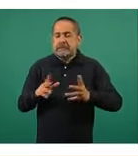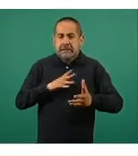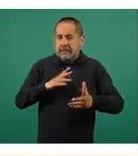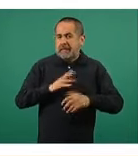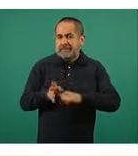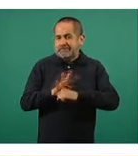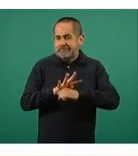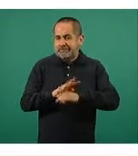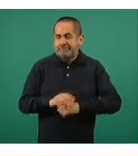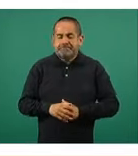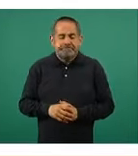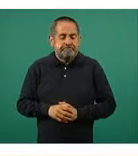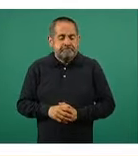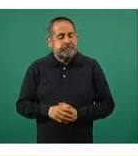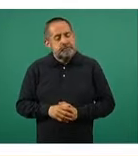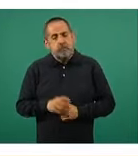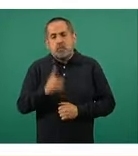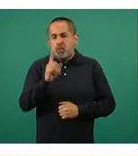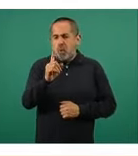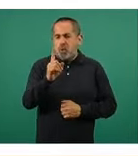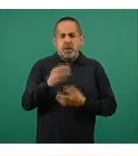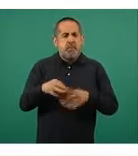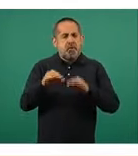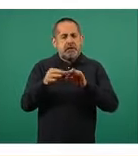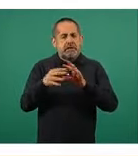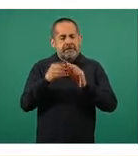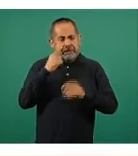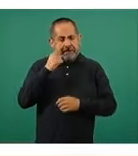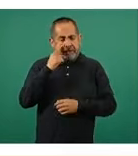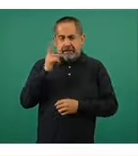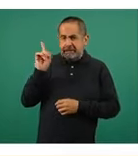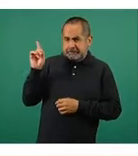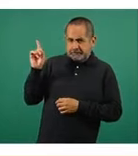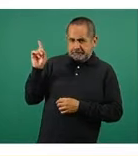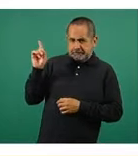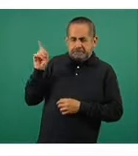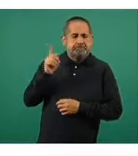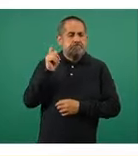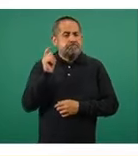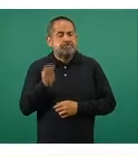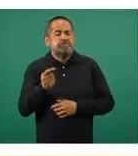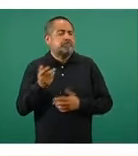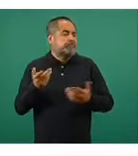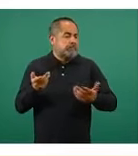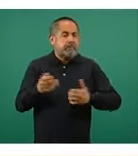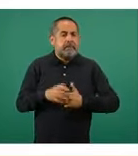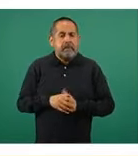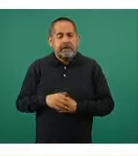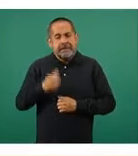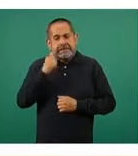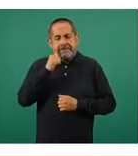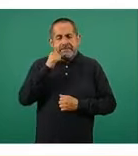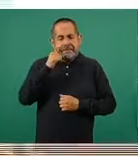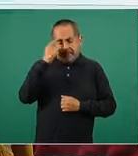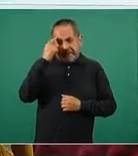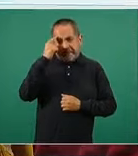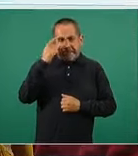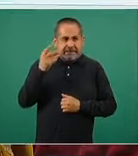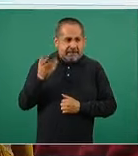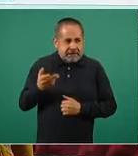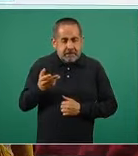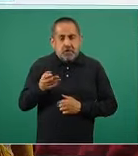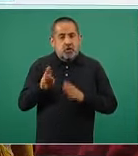estimaciones. Es muy importante identificar en este gráfico cómo también podemos tener claridad dentro